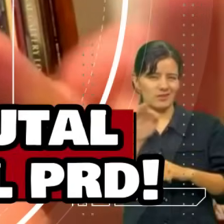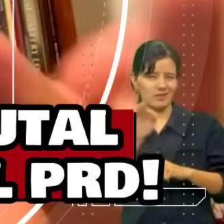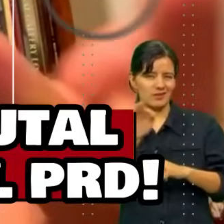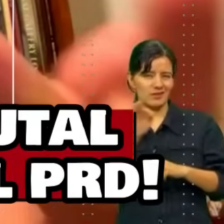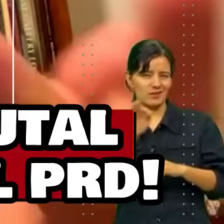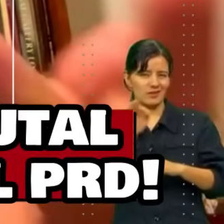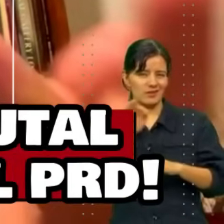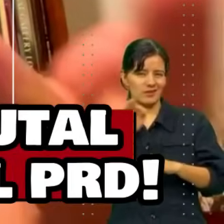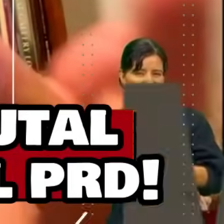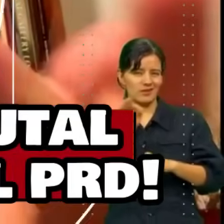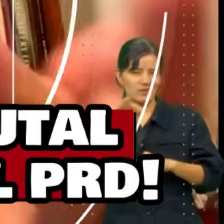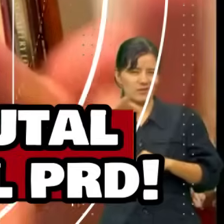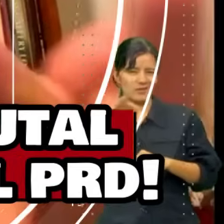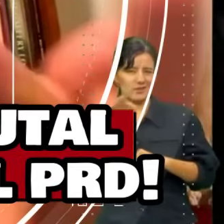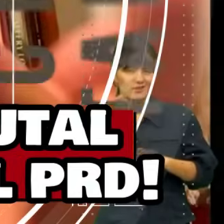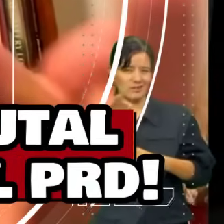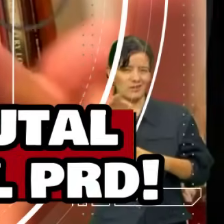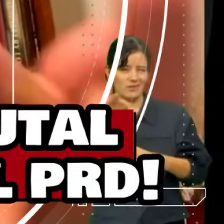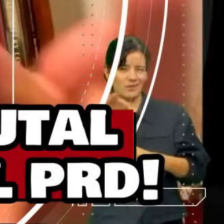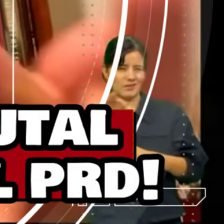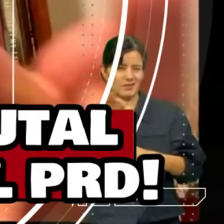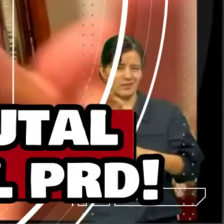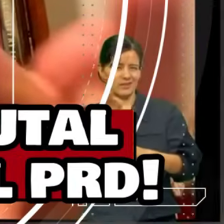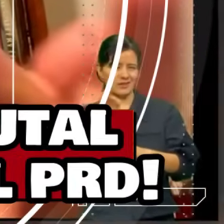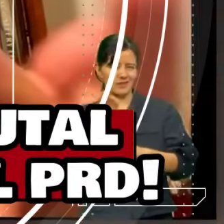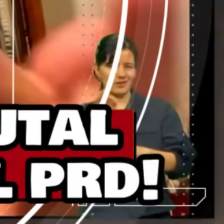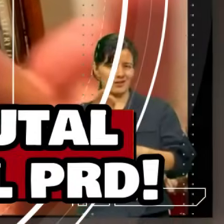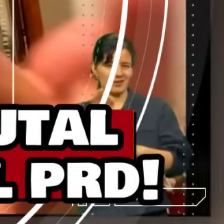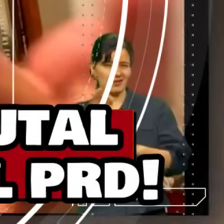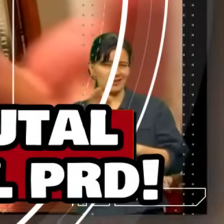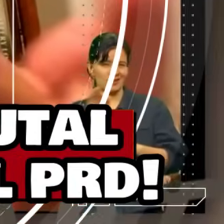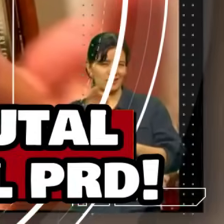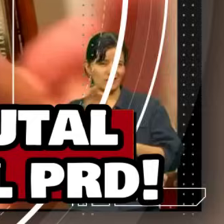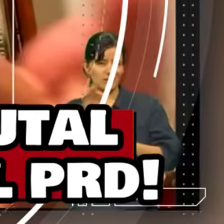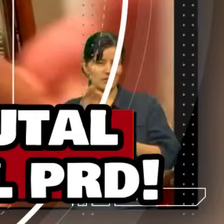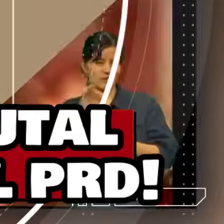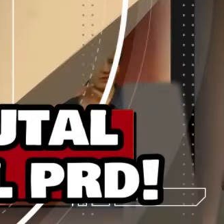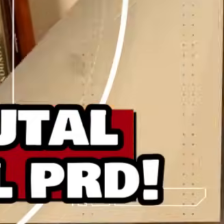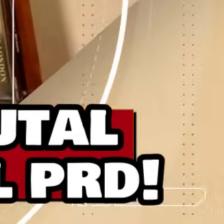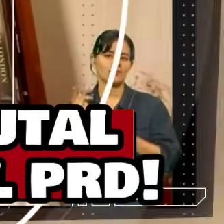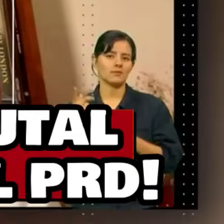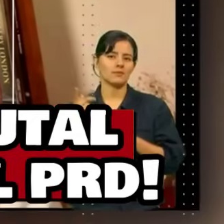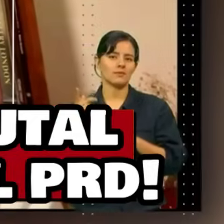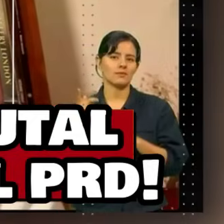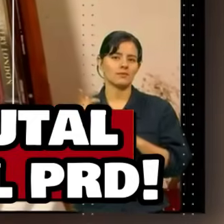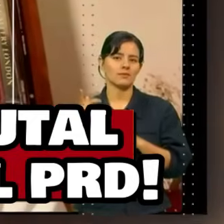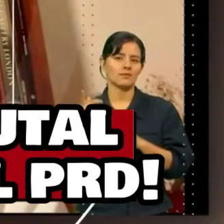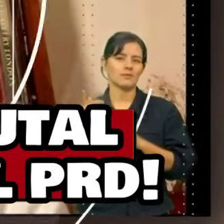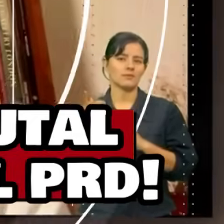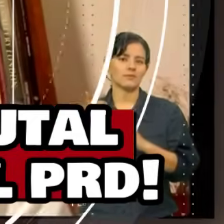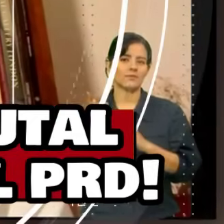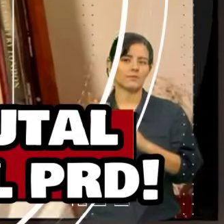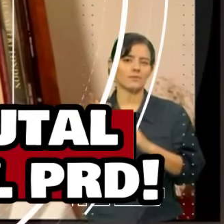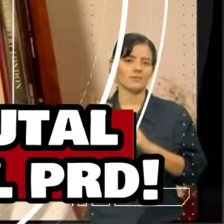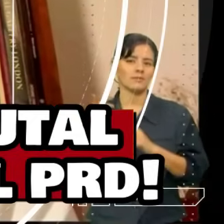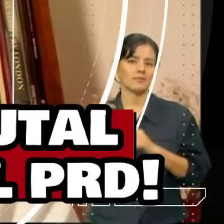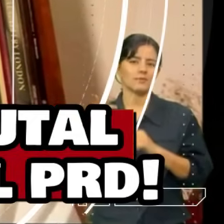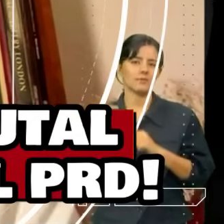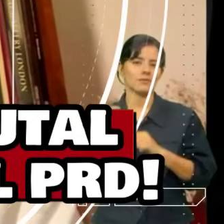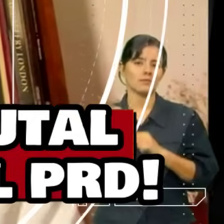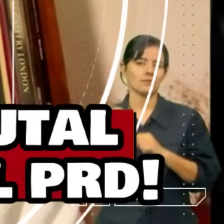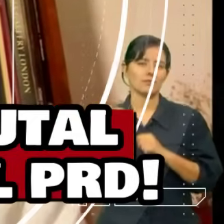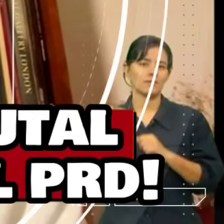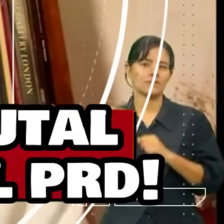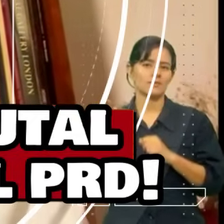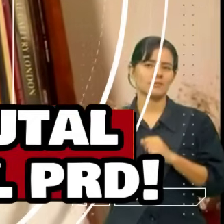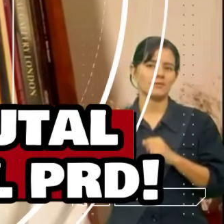oponían, respaldaban la petición que hacían al INE, simplemente nos parece un descaro mayúsculo, después de todas las injurias que nos han hecho